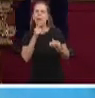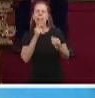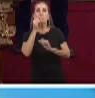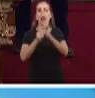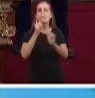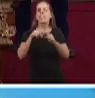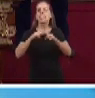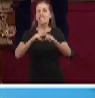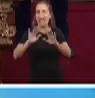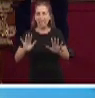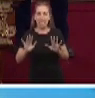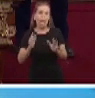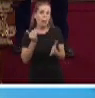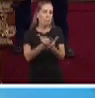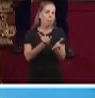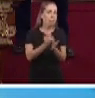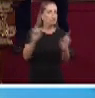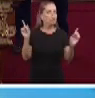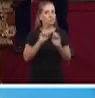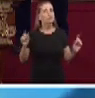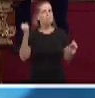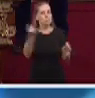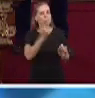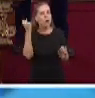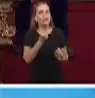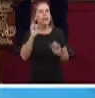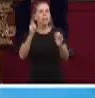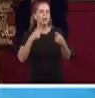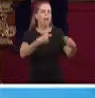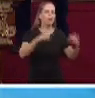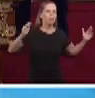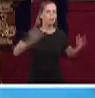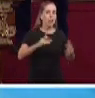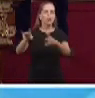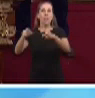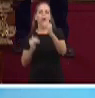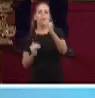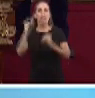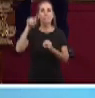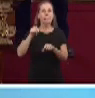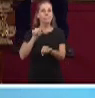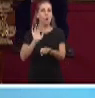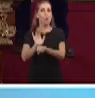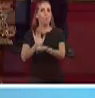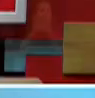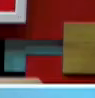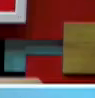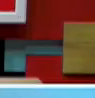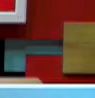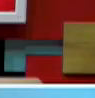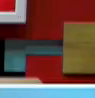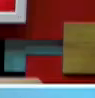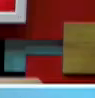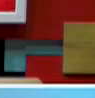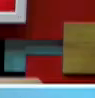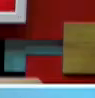financiero es a costa de un fuerte ajuste en términos económicos, de licuación de salarios, donde los sectores que más han